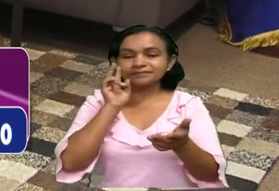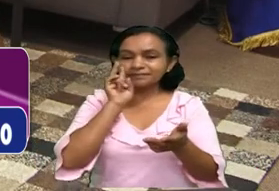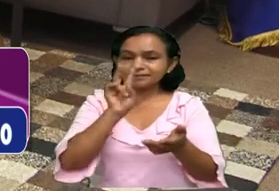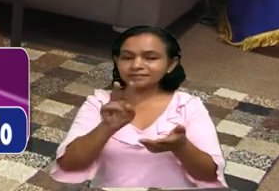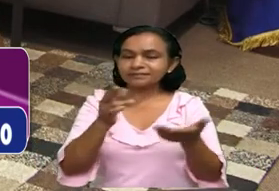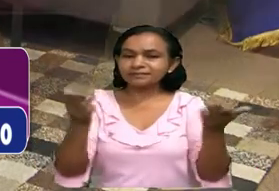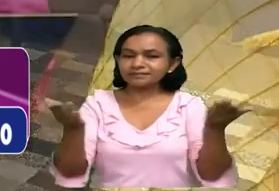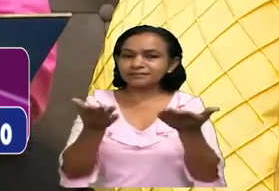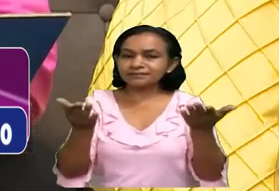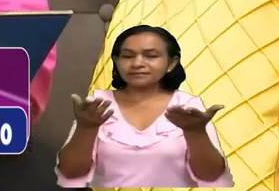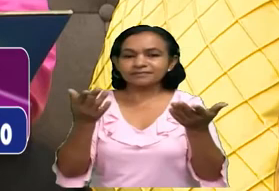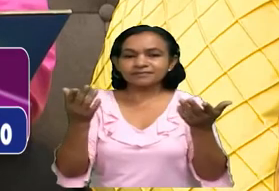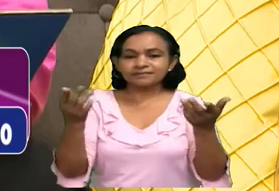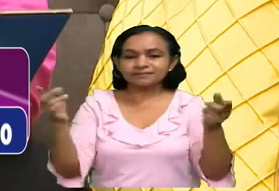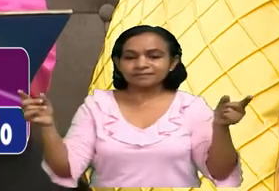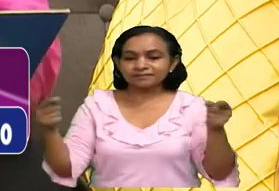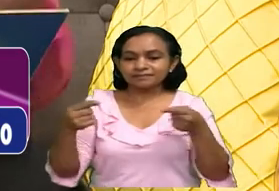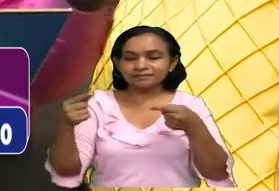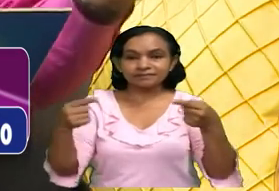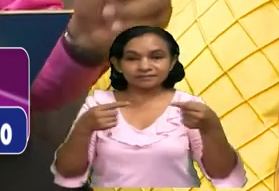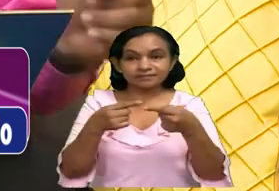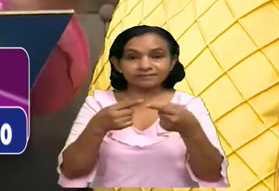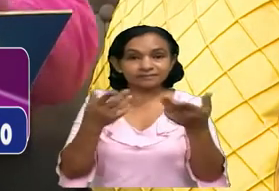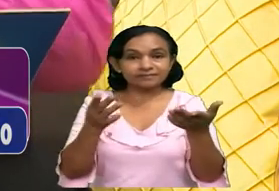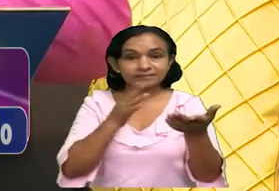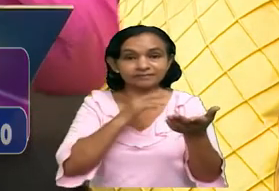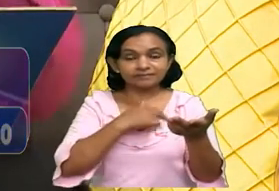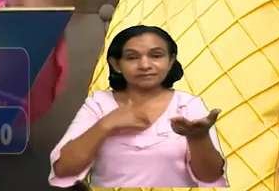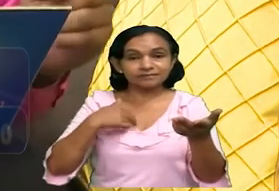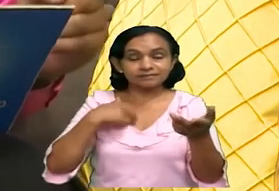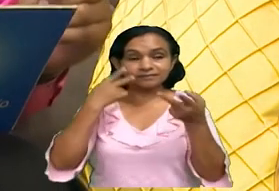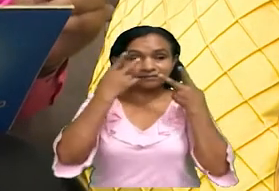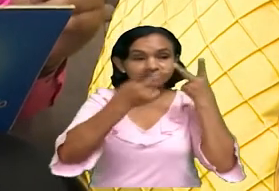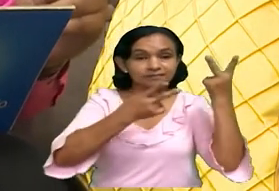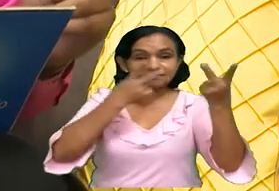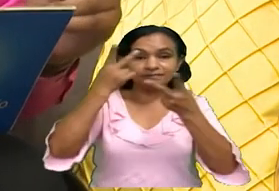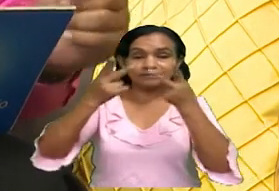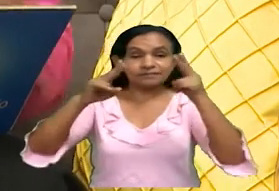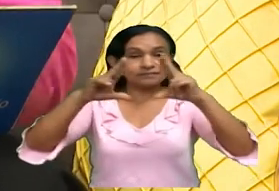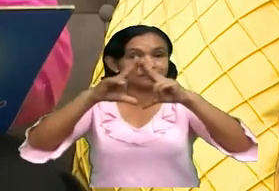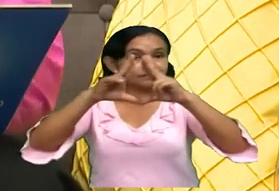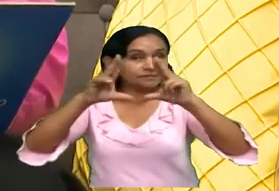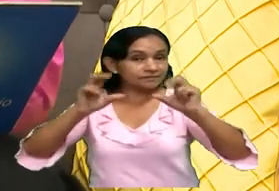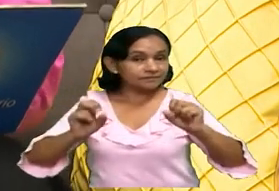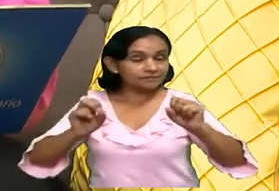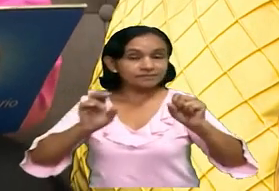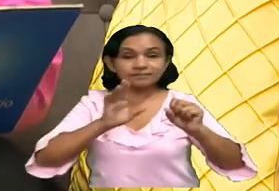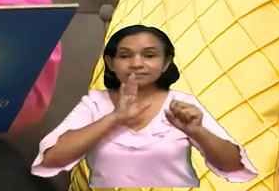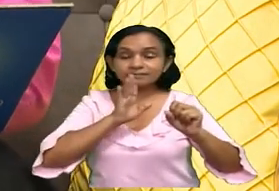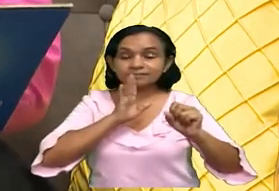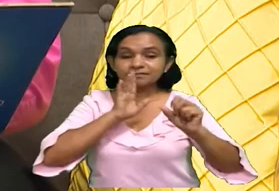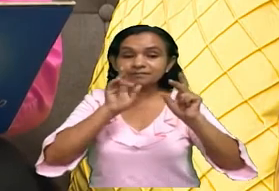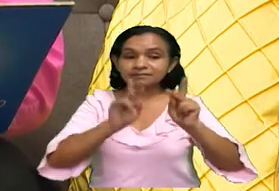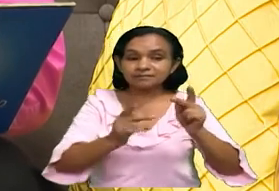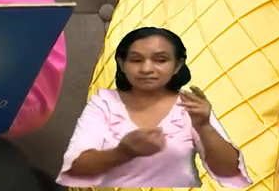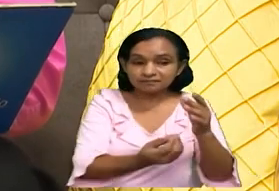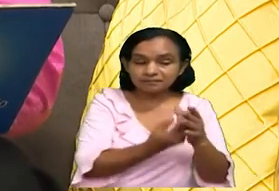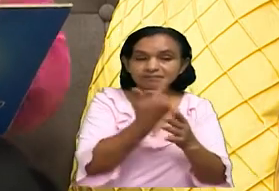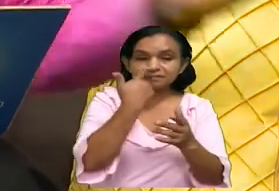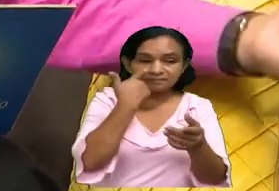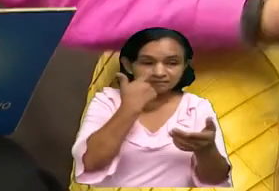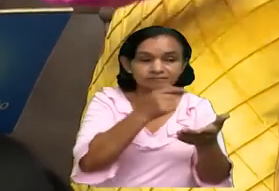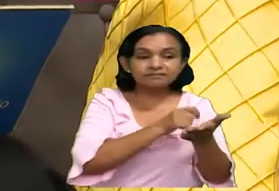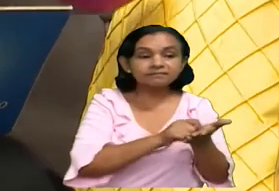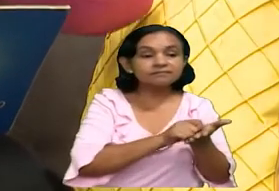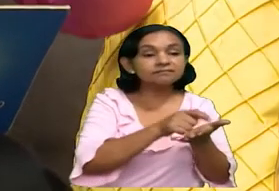a partir de esta estrategia nacional, porque en principio se está haciendo un recorrido por todo el país. Así es. Para hablar con los productores, para conocer